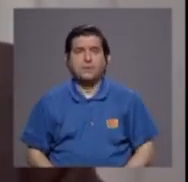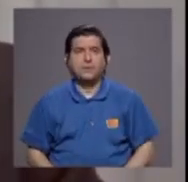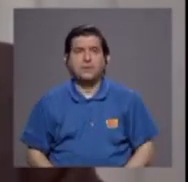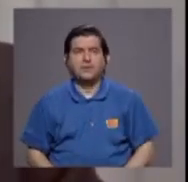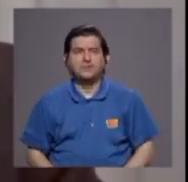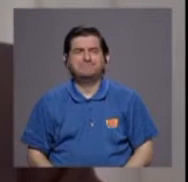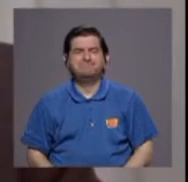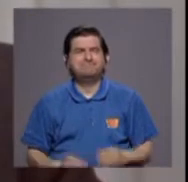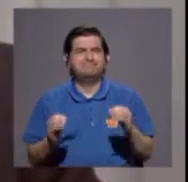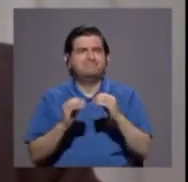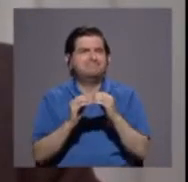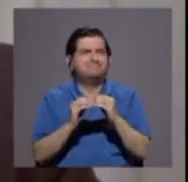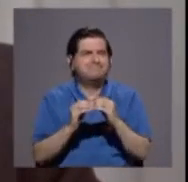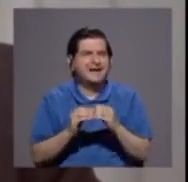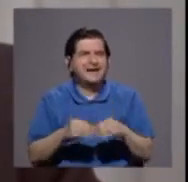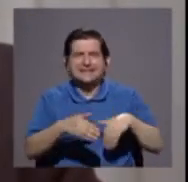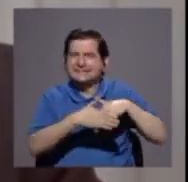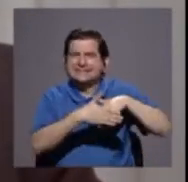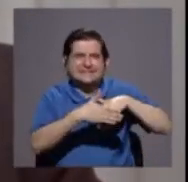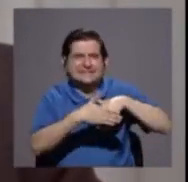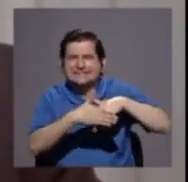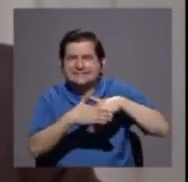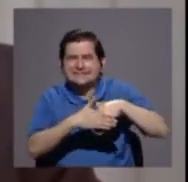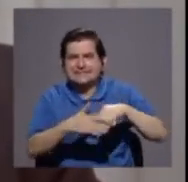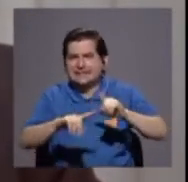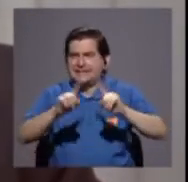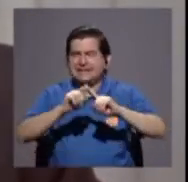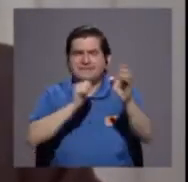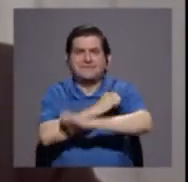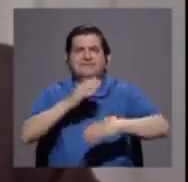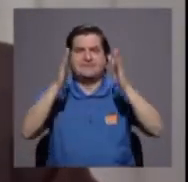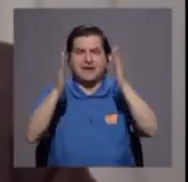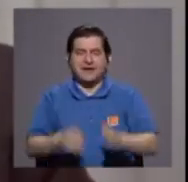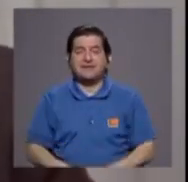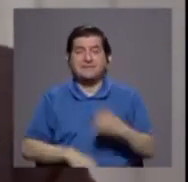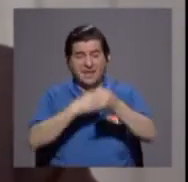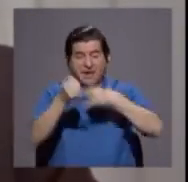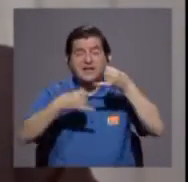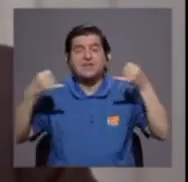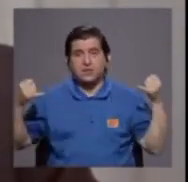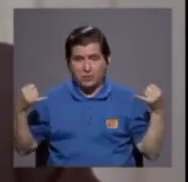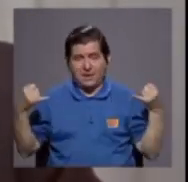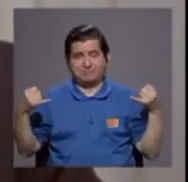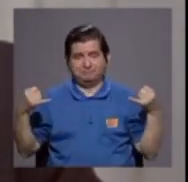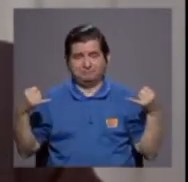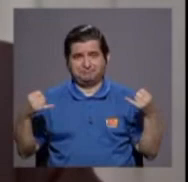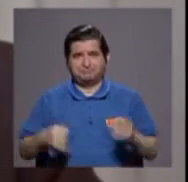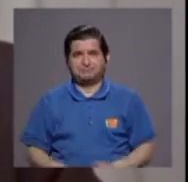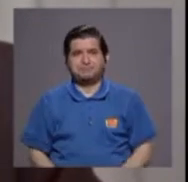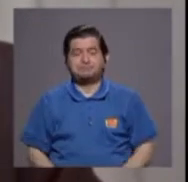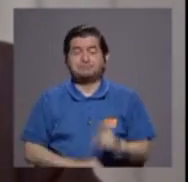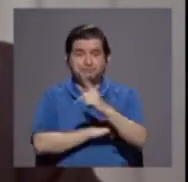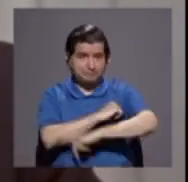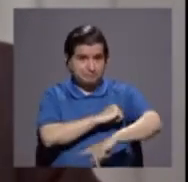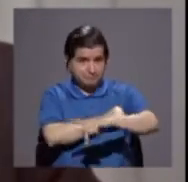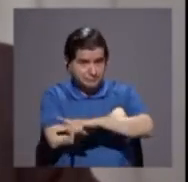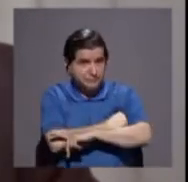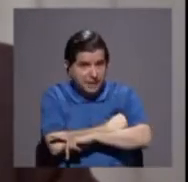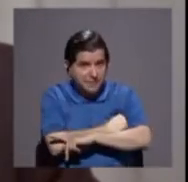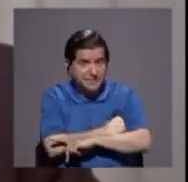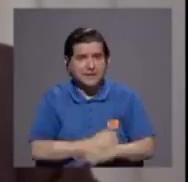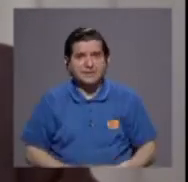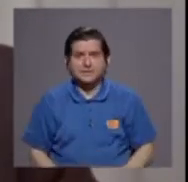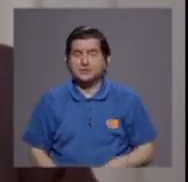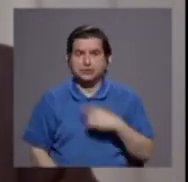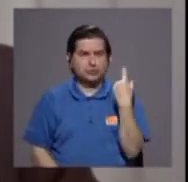inconveniente o el mayor obstáculo para muchos extranjeros es el idioma. porque es un país pues que